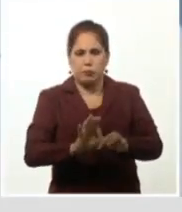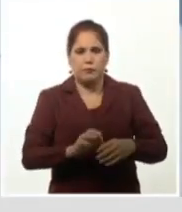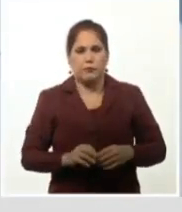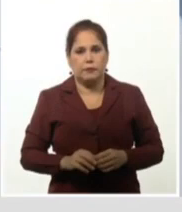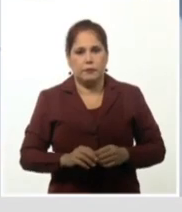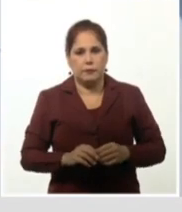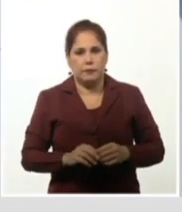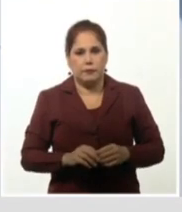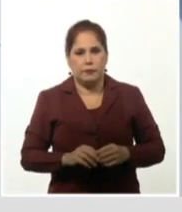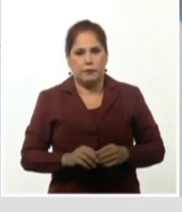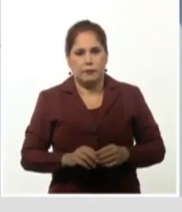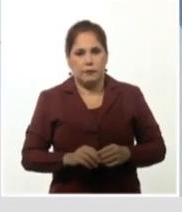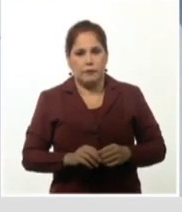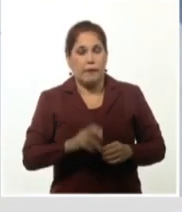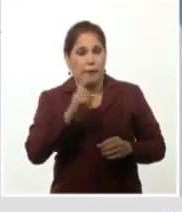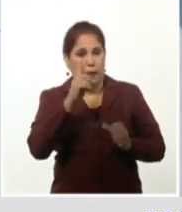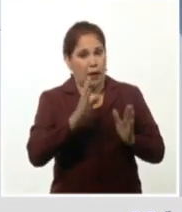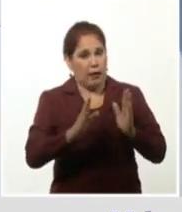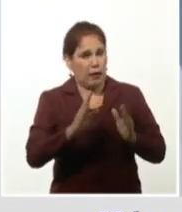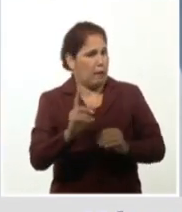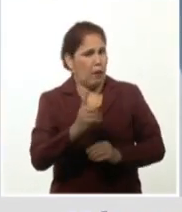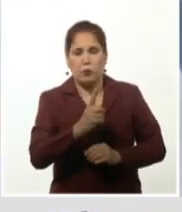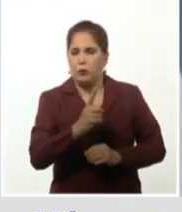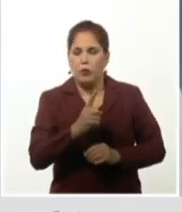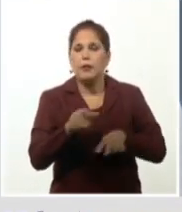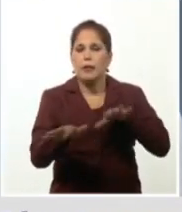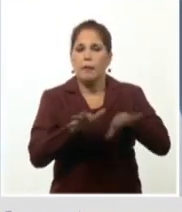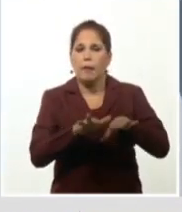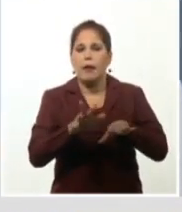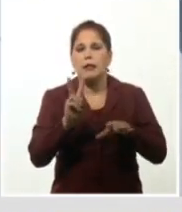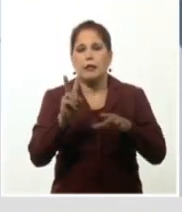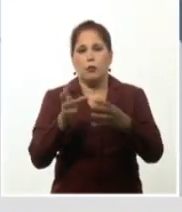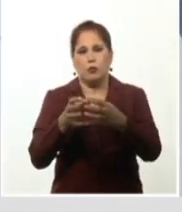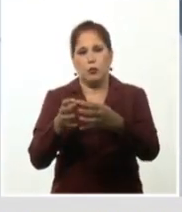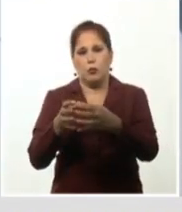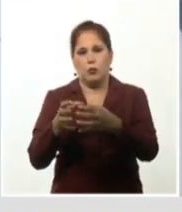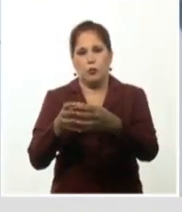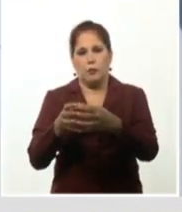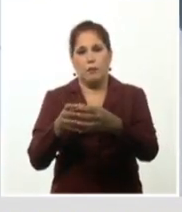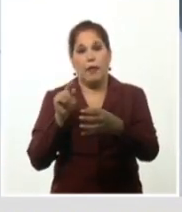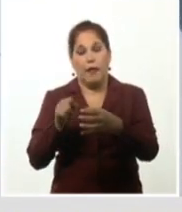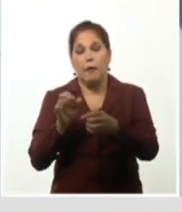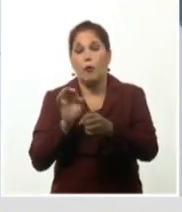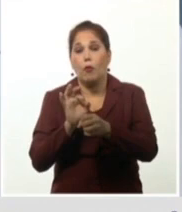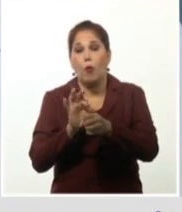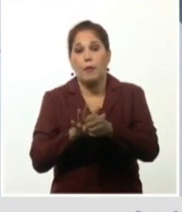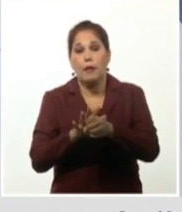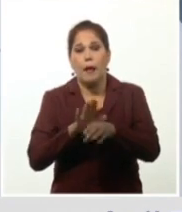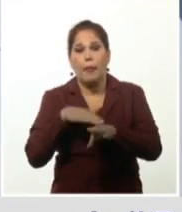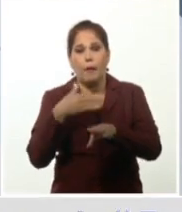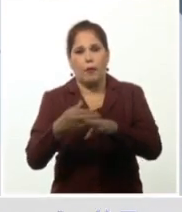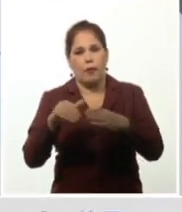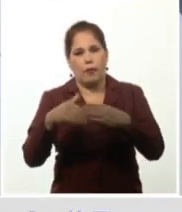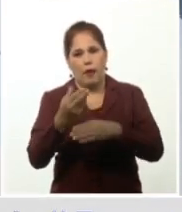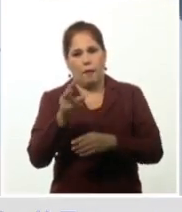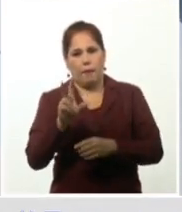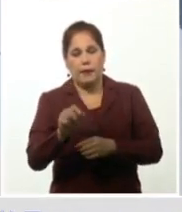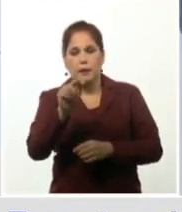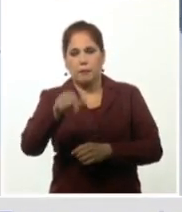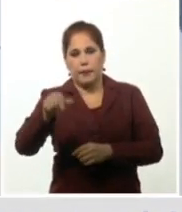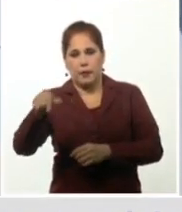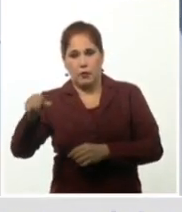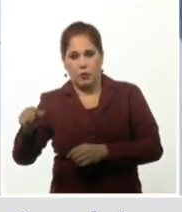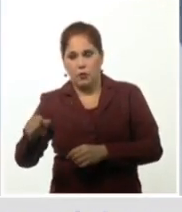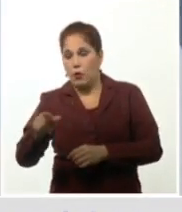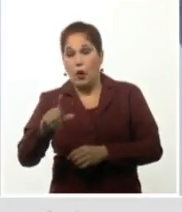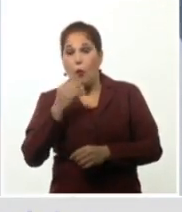solamente está esta primera etapa, ya se preparó una segunda etapa que debe de comenzar después del día 20 para todas aquellas personas que no